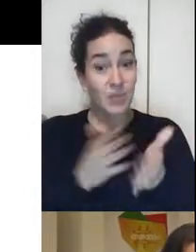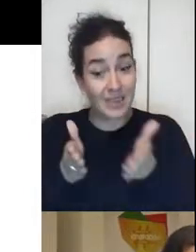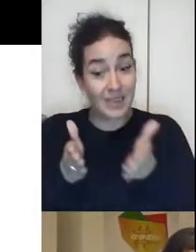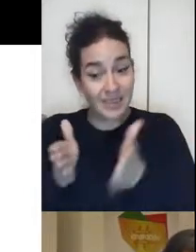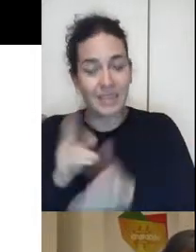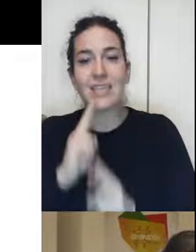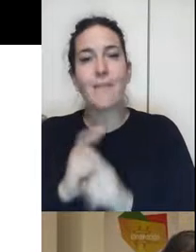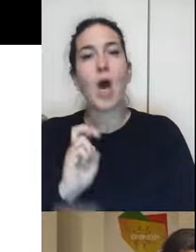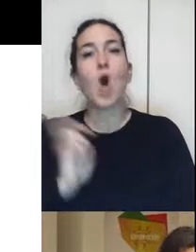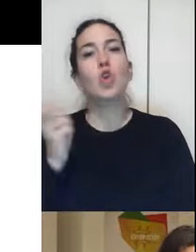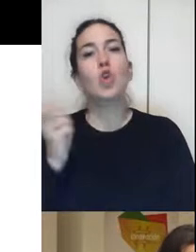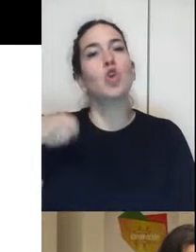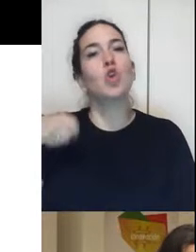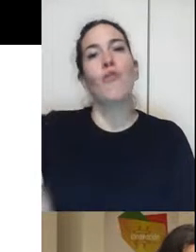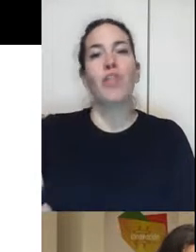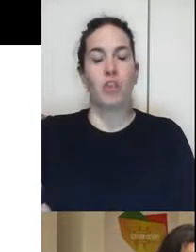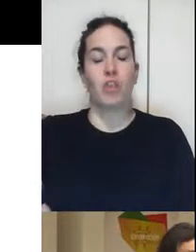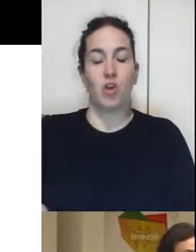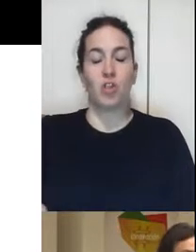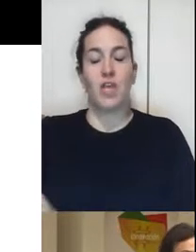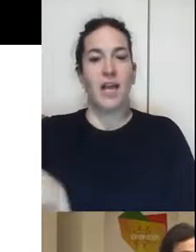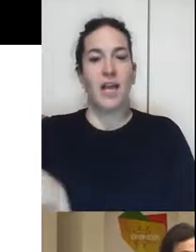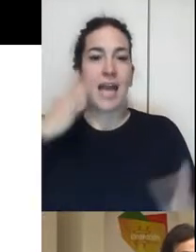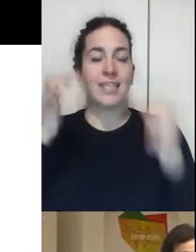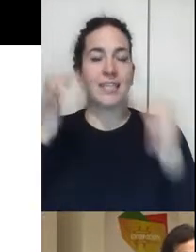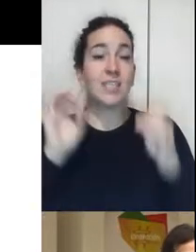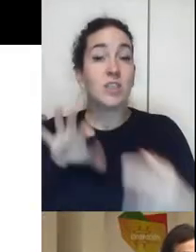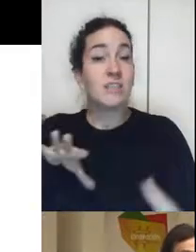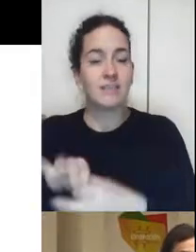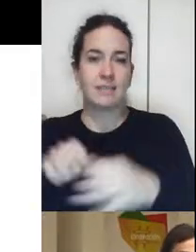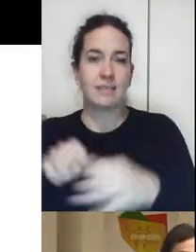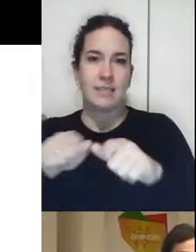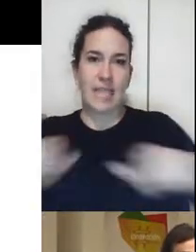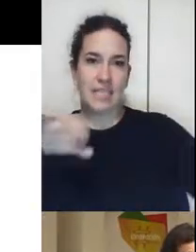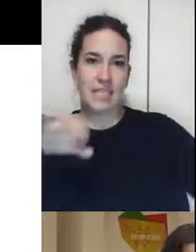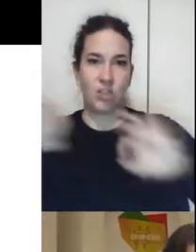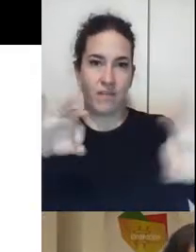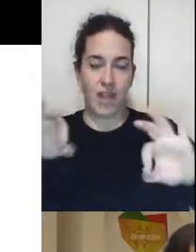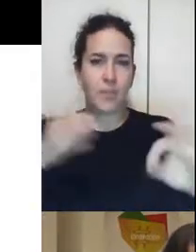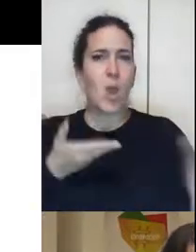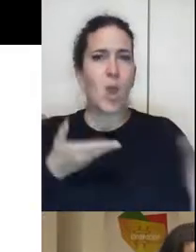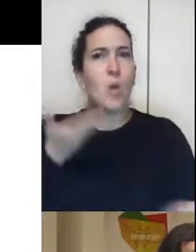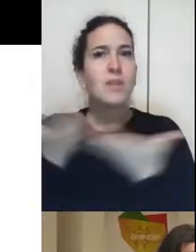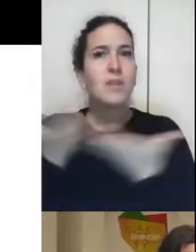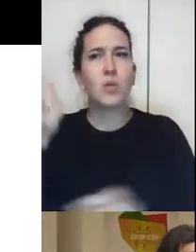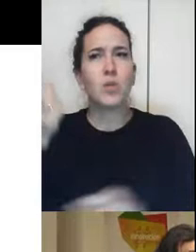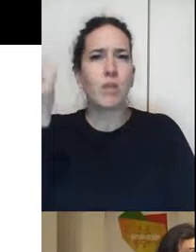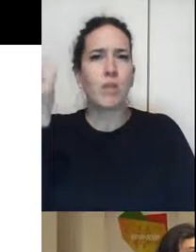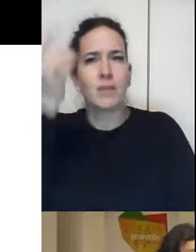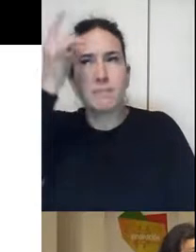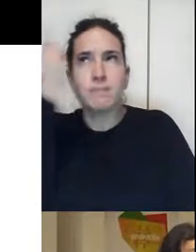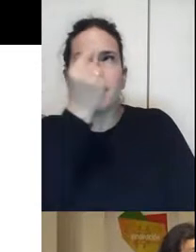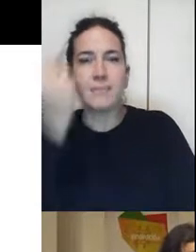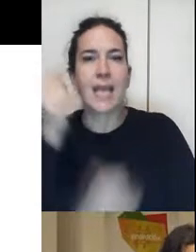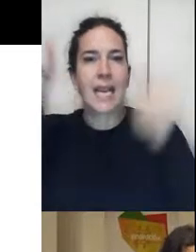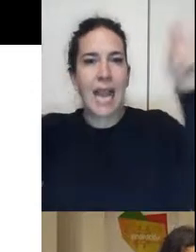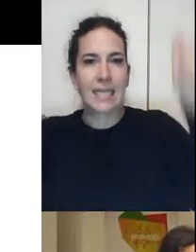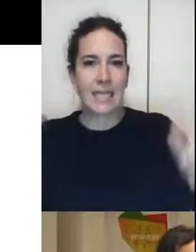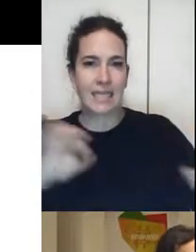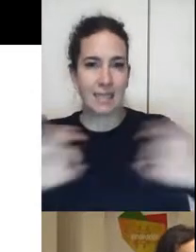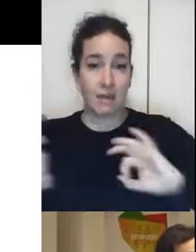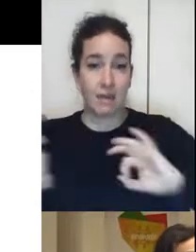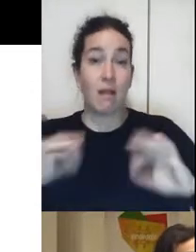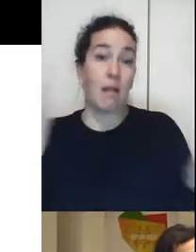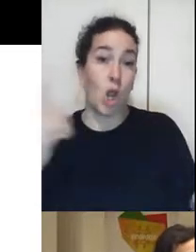oficios artísticos aplicados al ámbito escénico, y la propuesta era que diseñasen un cartel teatral. Pero evidentemente para poder diseñar un cartel